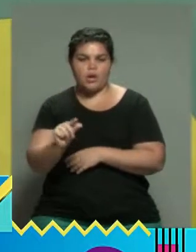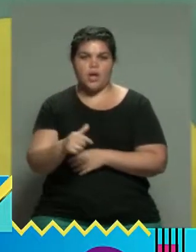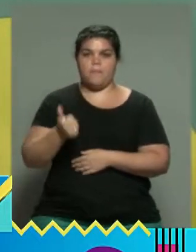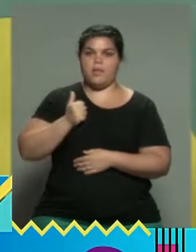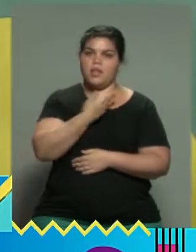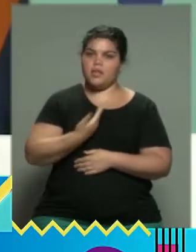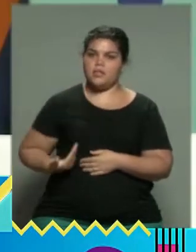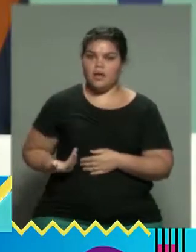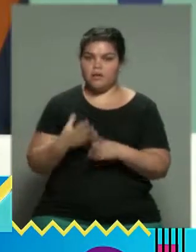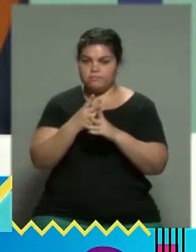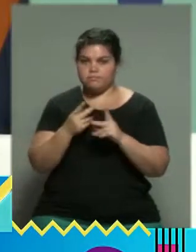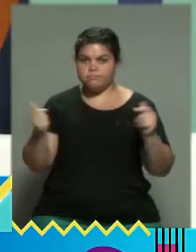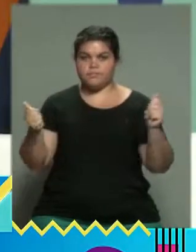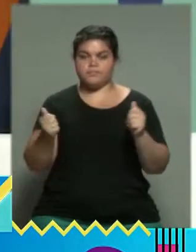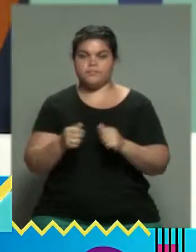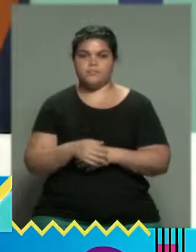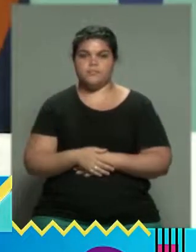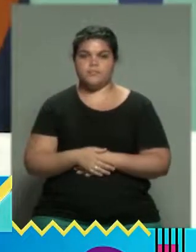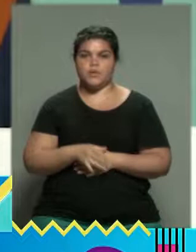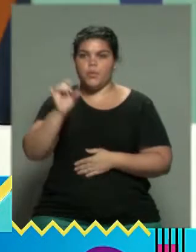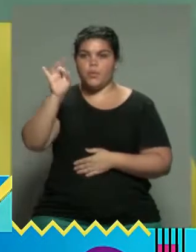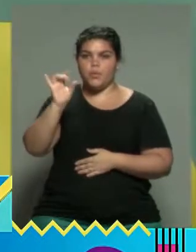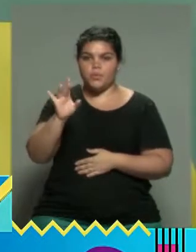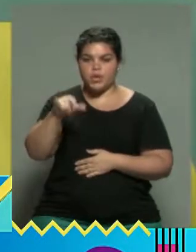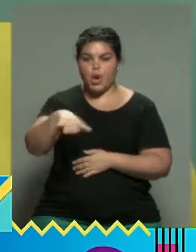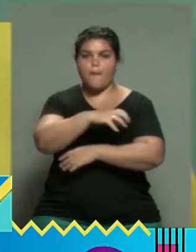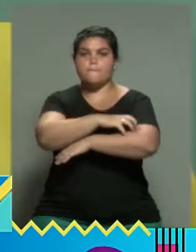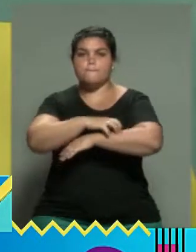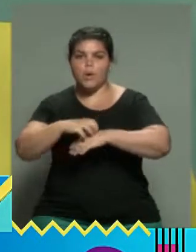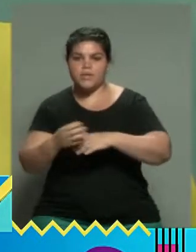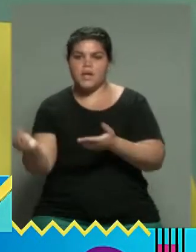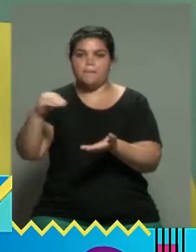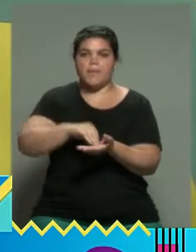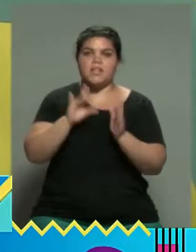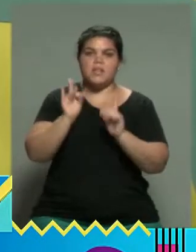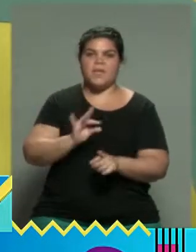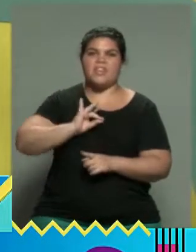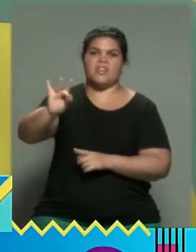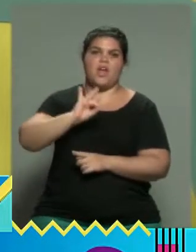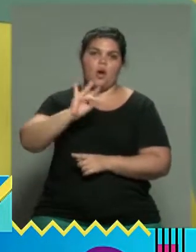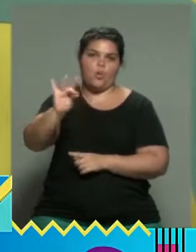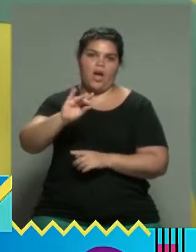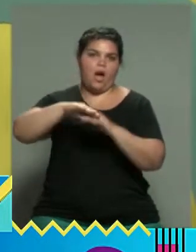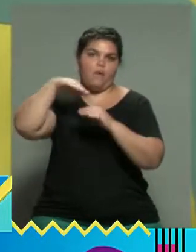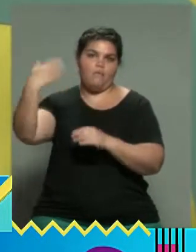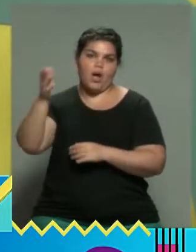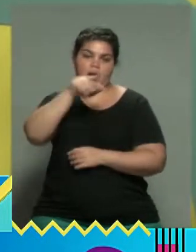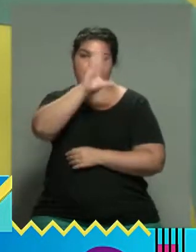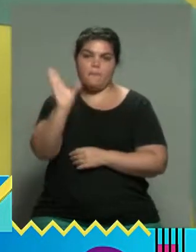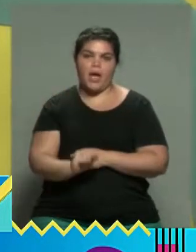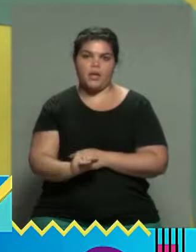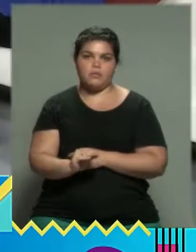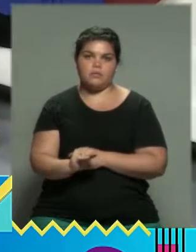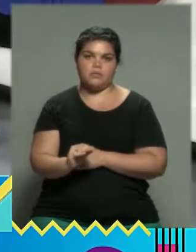bueno, no solamente la pobreza creció, sino la deuda externa, es decir, el país ya quedó estructuralmente